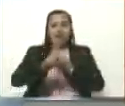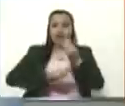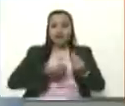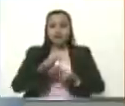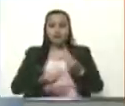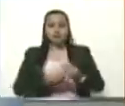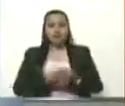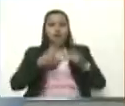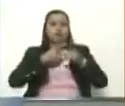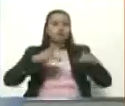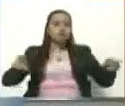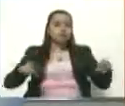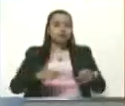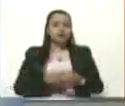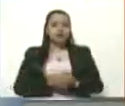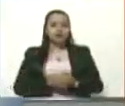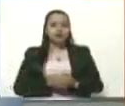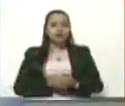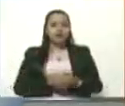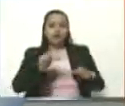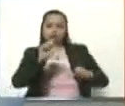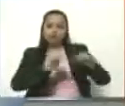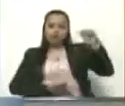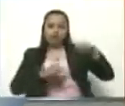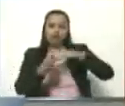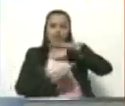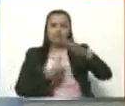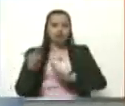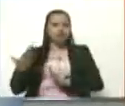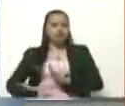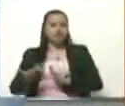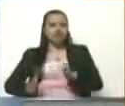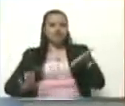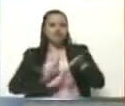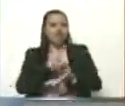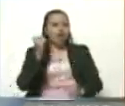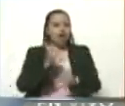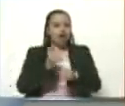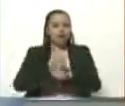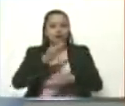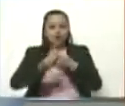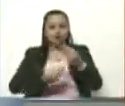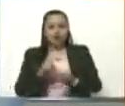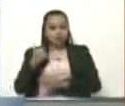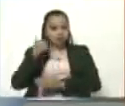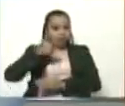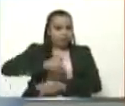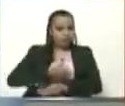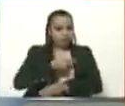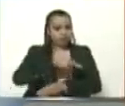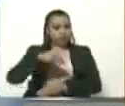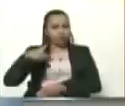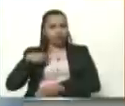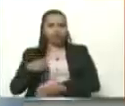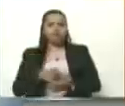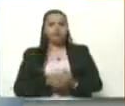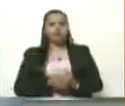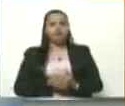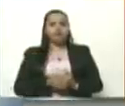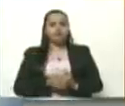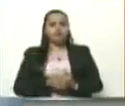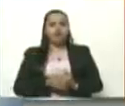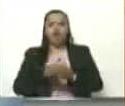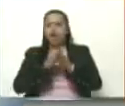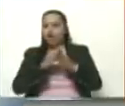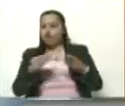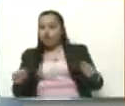pública está cifra importante de gestión de trabajo de labor en todos los